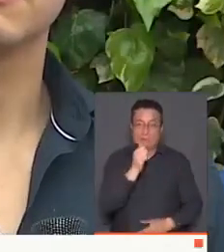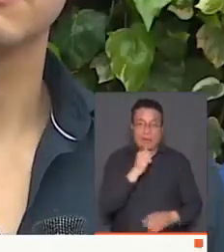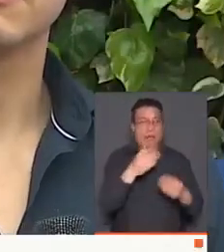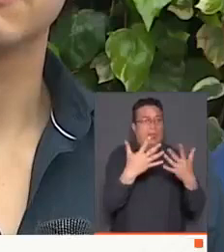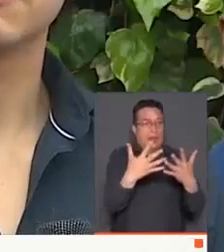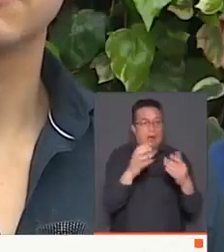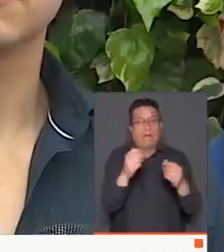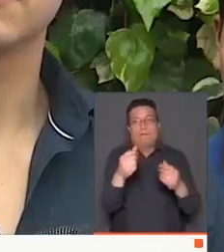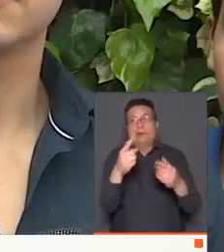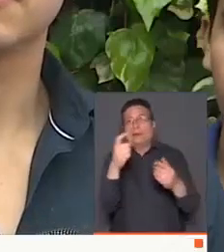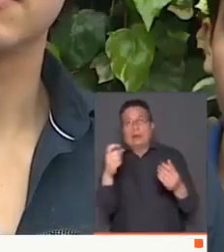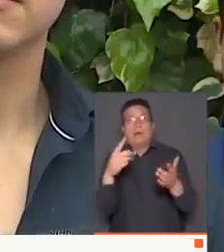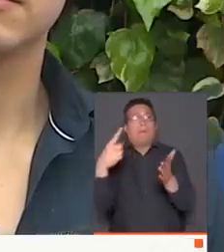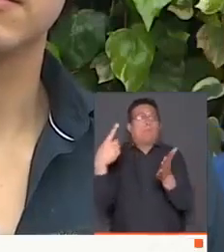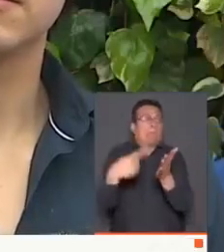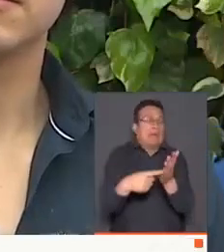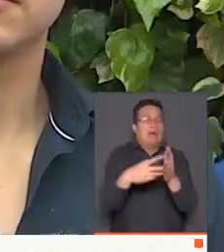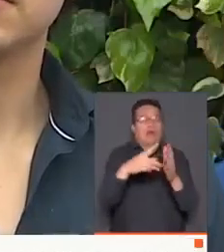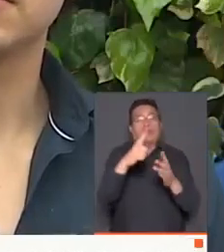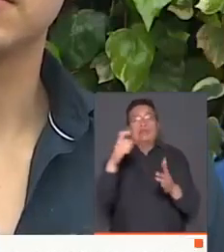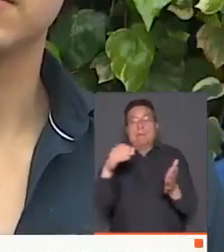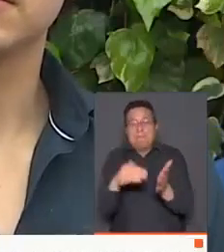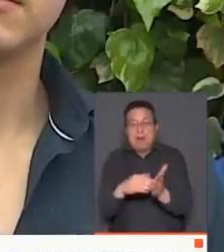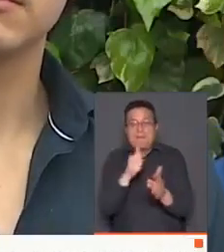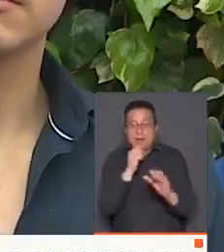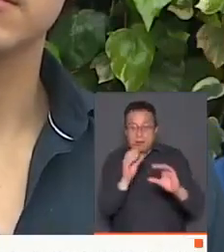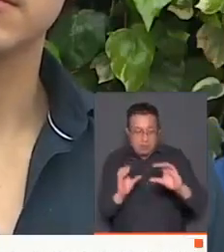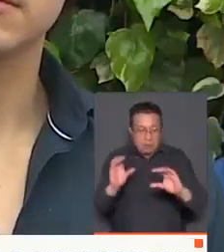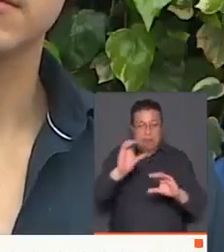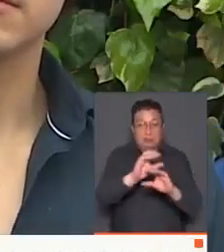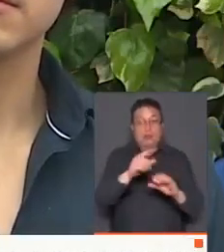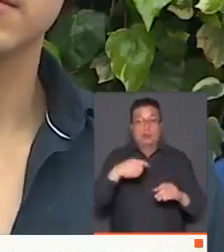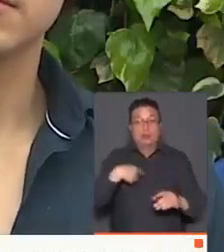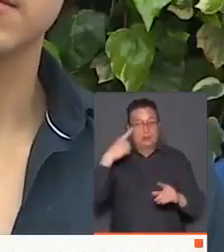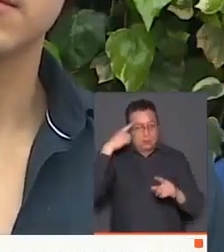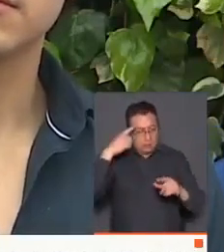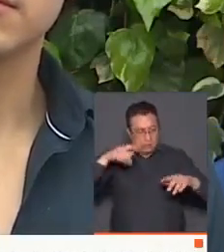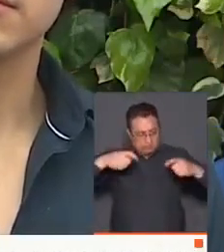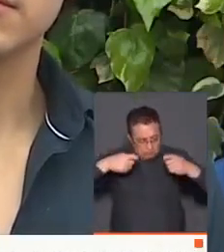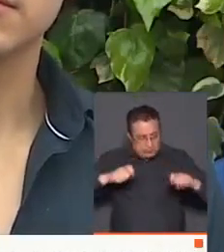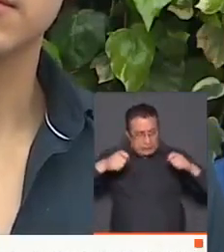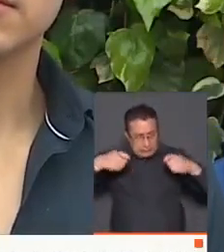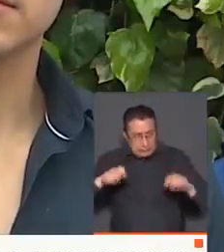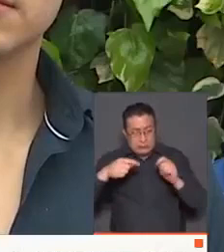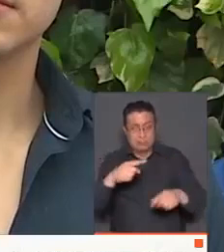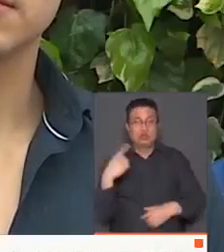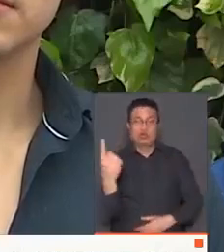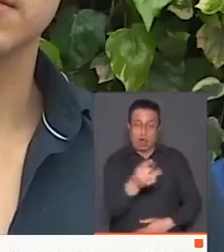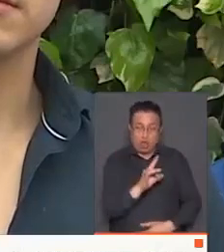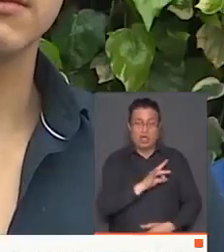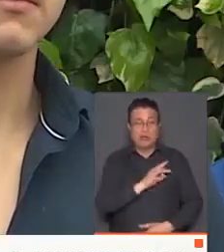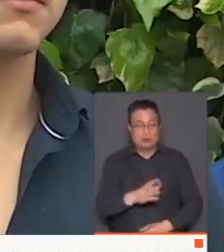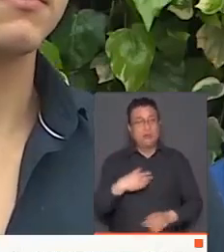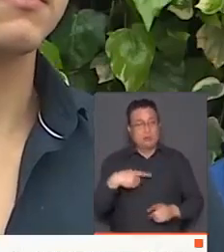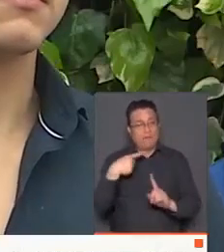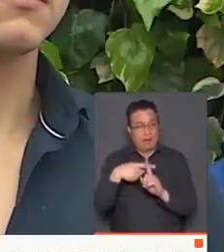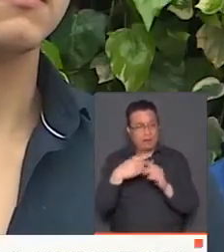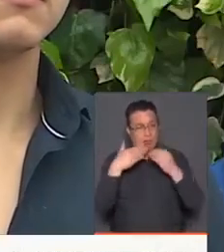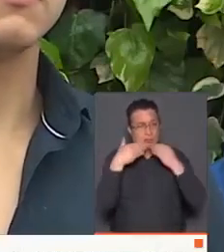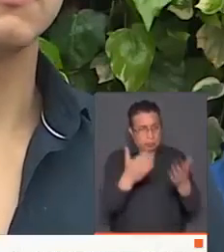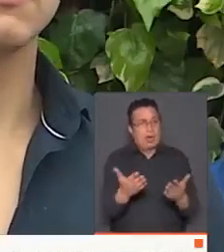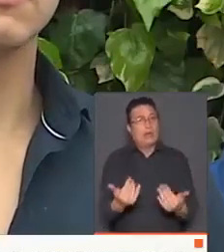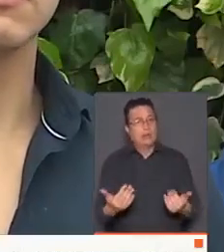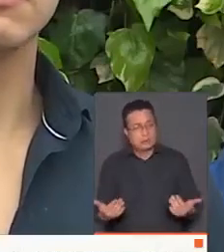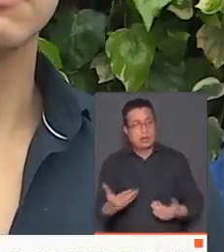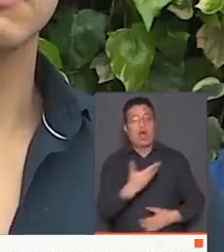faltarán 10 me faltarán miles me faltarán 100.000 Yo estaría de cabeza porque creo que los chilenos merecen poder acceder a este beneficio y me parece